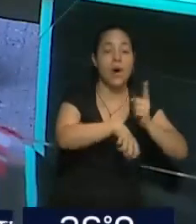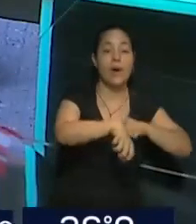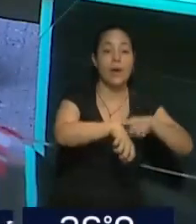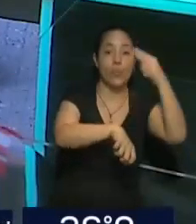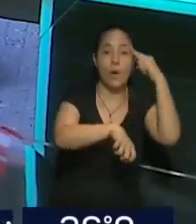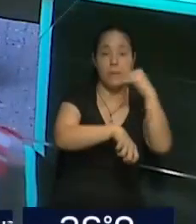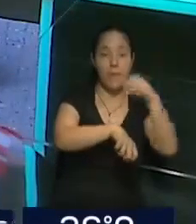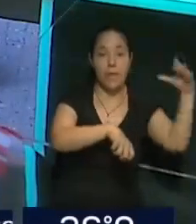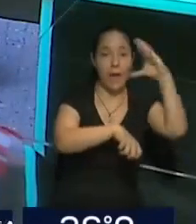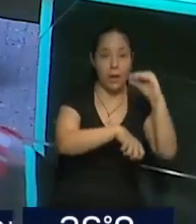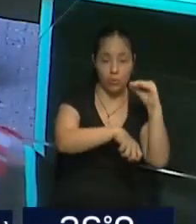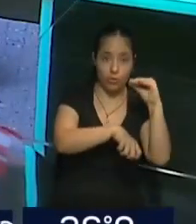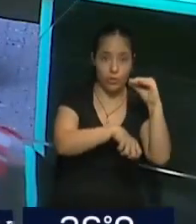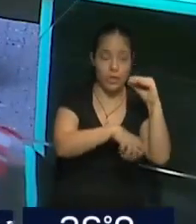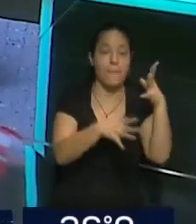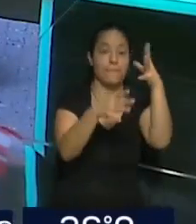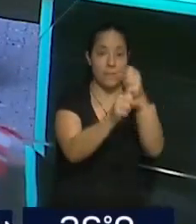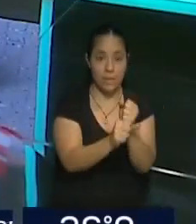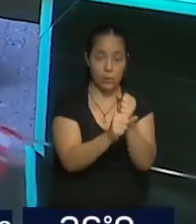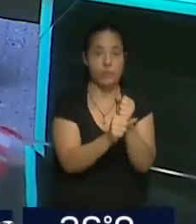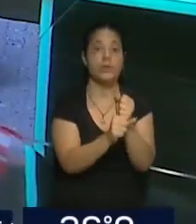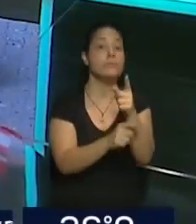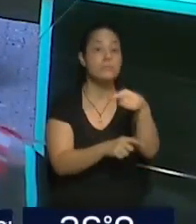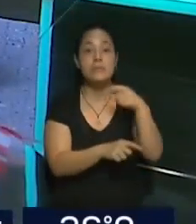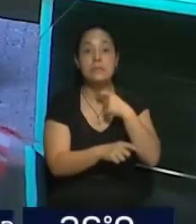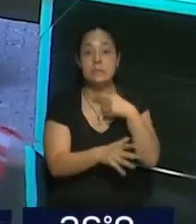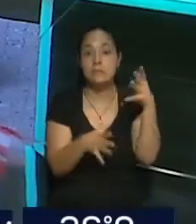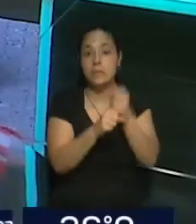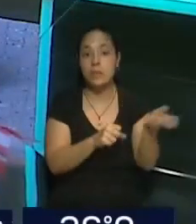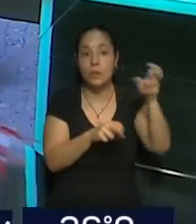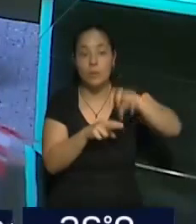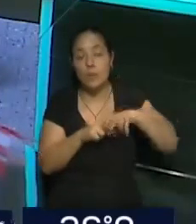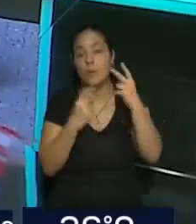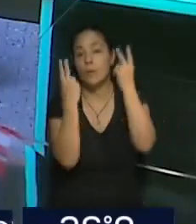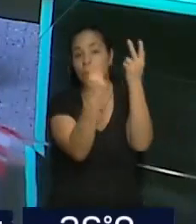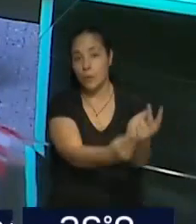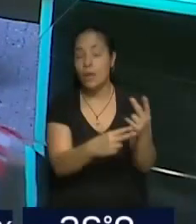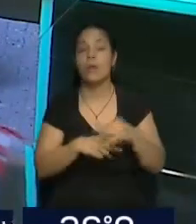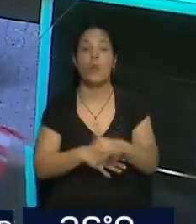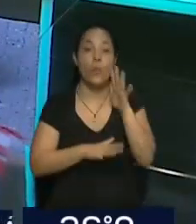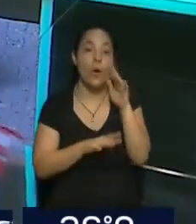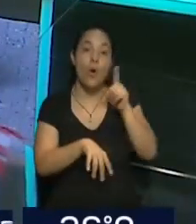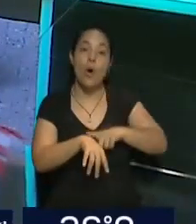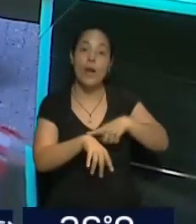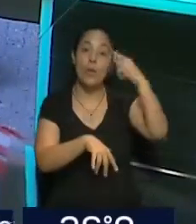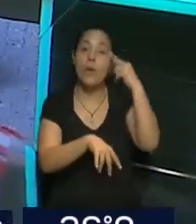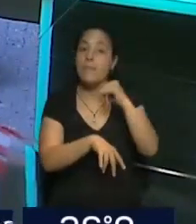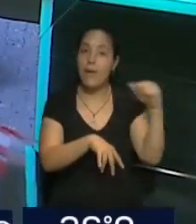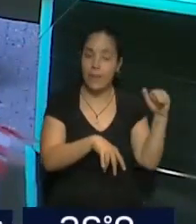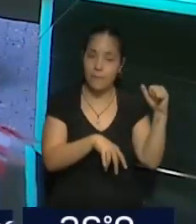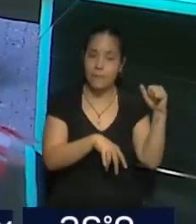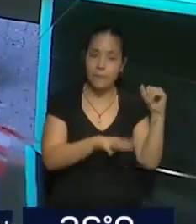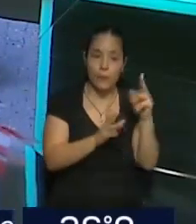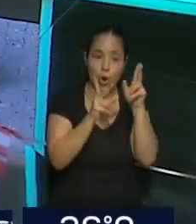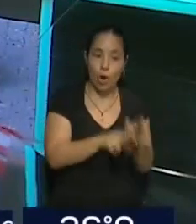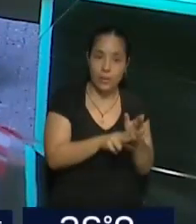21:30 las frecuencias de colectivos para todos aquellos que quieran trasladarse a distintas reuniones familiares, que retoma,